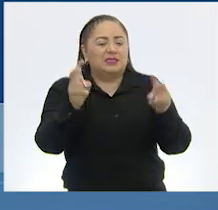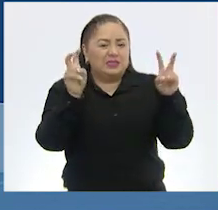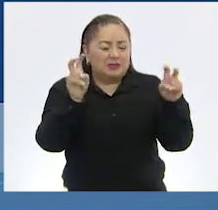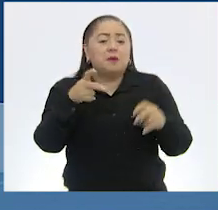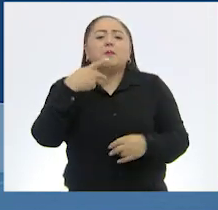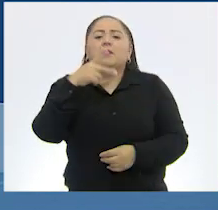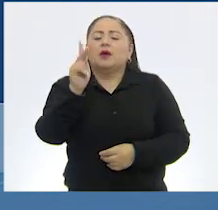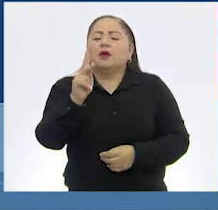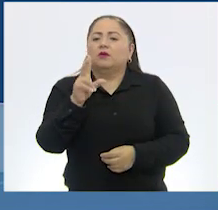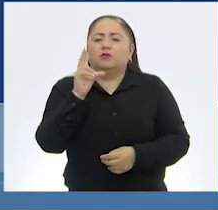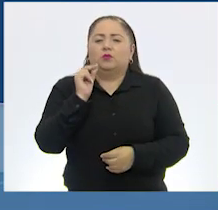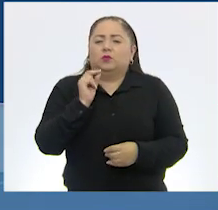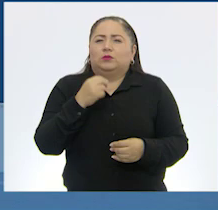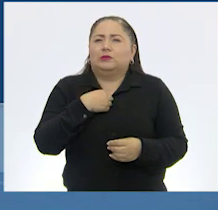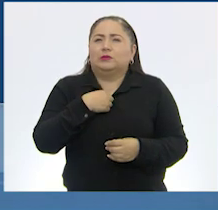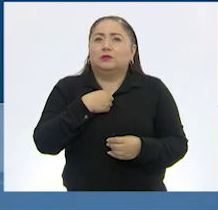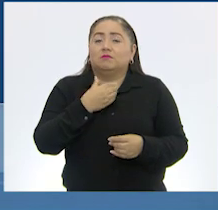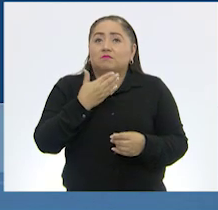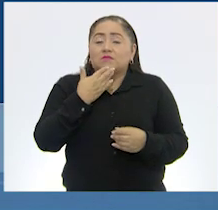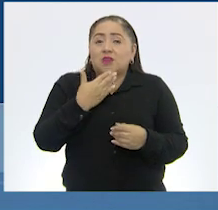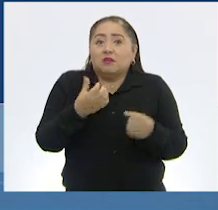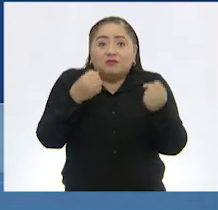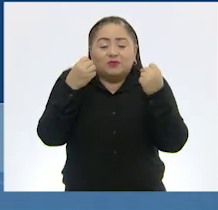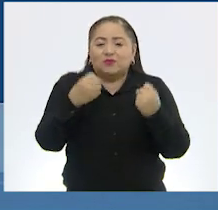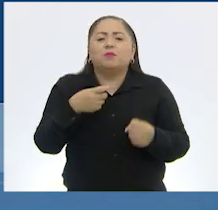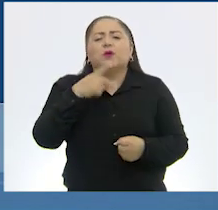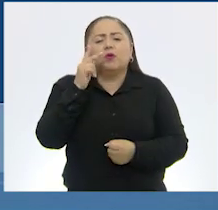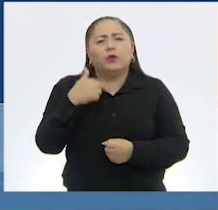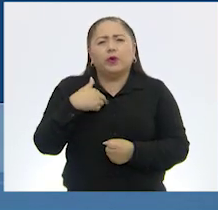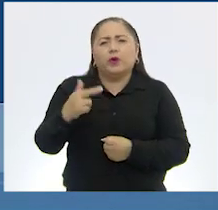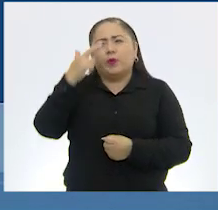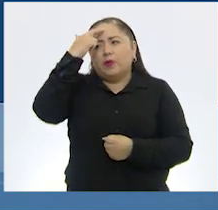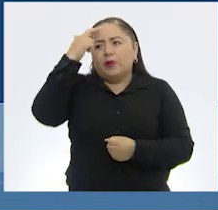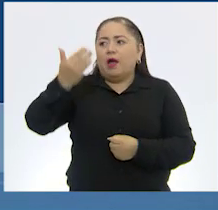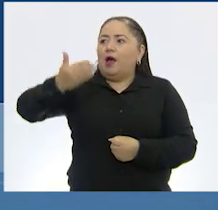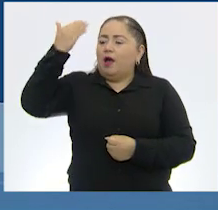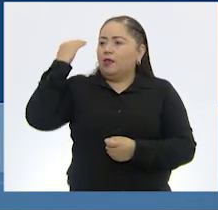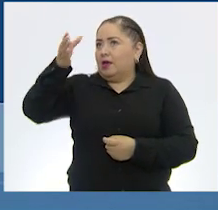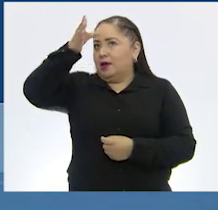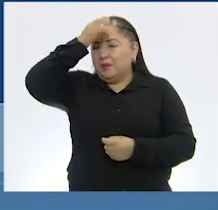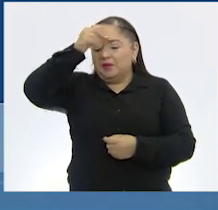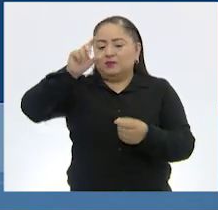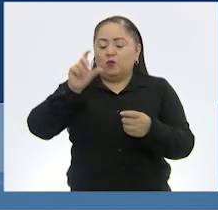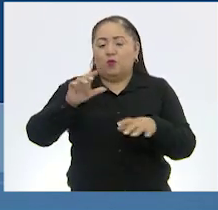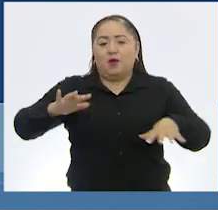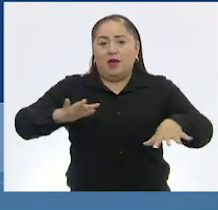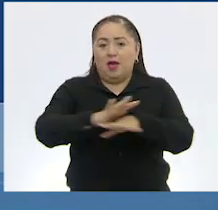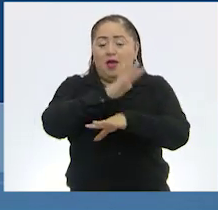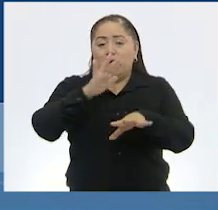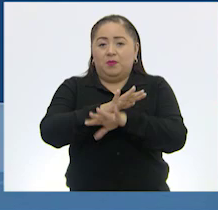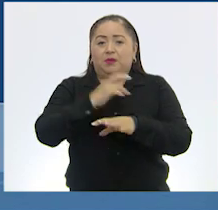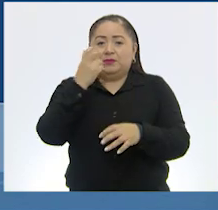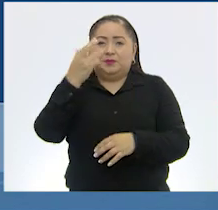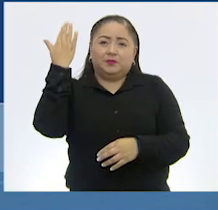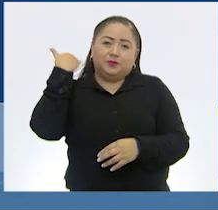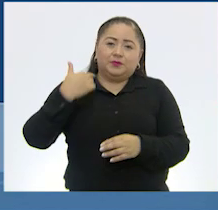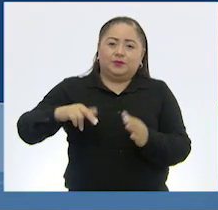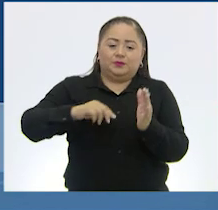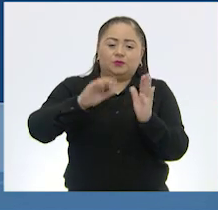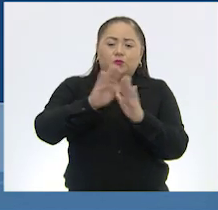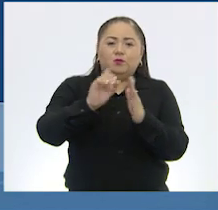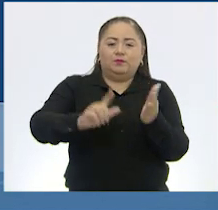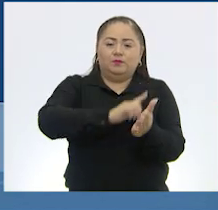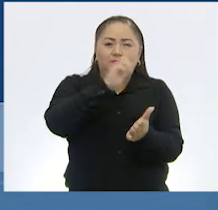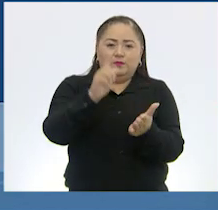aunque tampoco estoy completamente perdido. Recuerdo que hemos aprendido que los cambios que se hicieron durante la Reforma